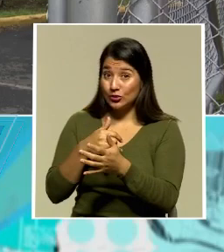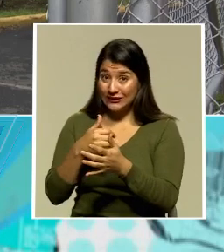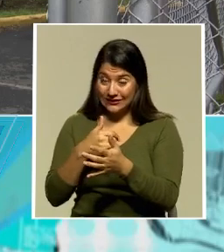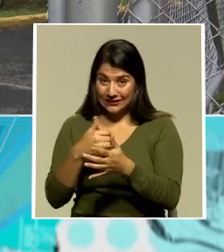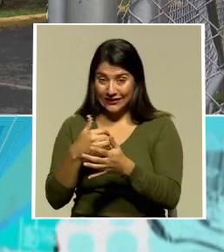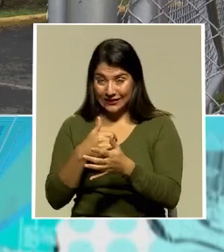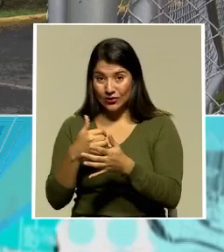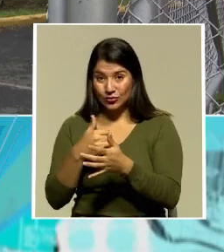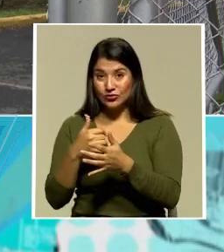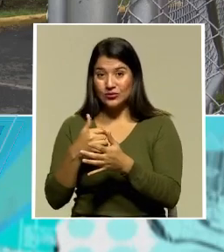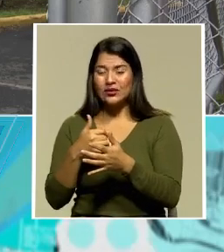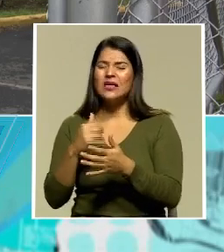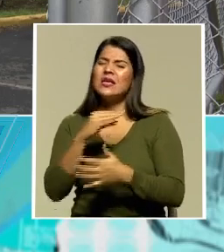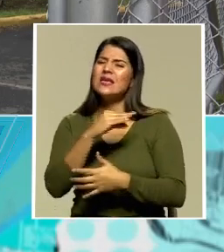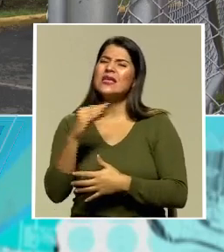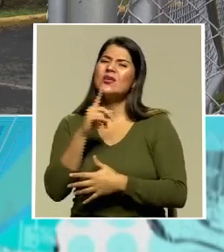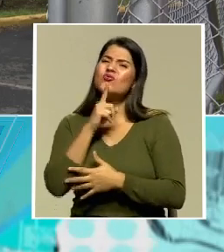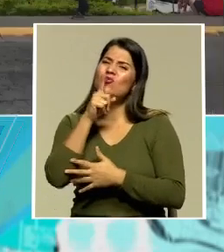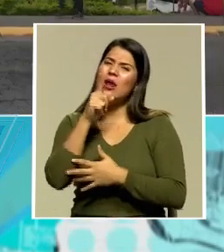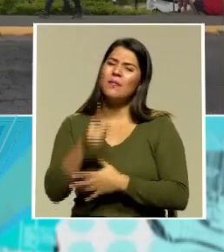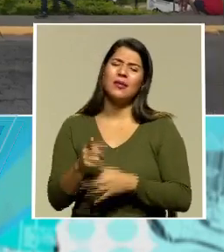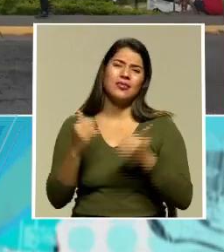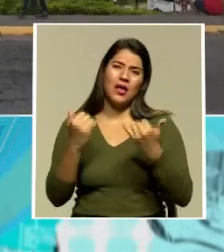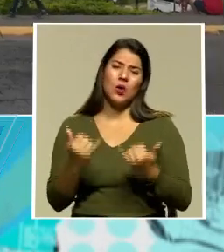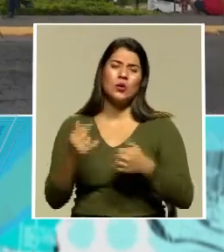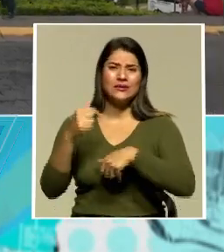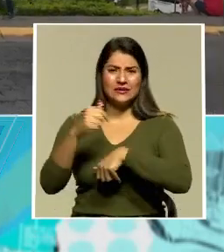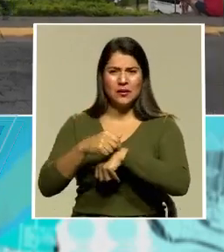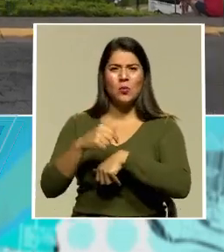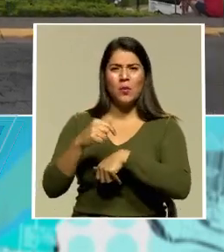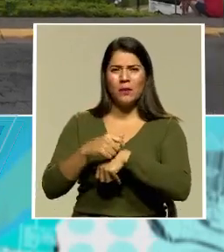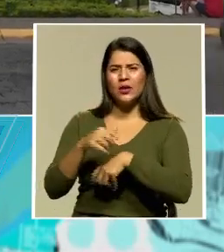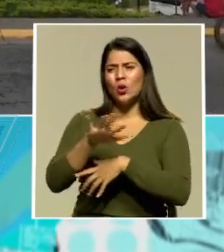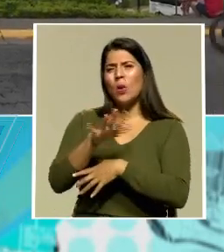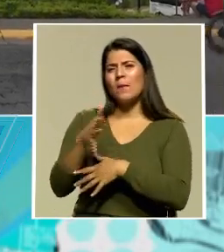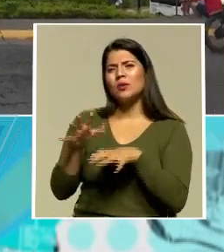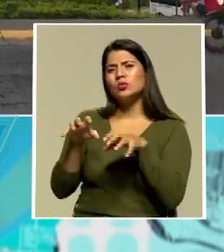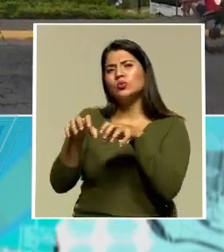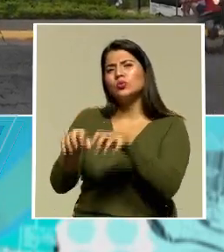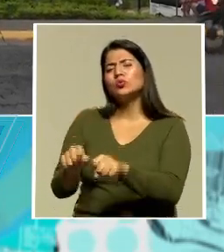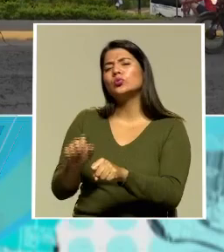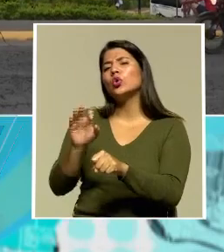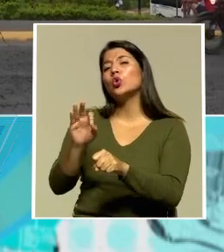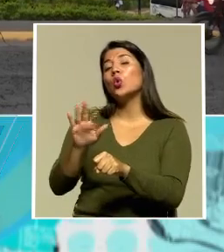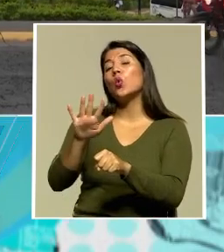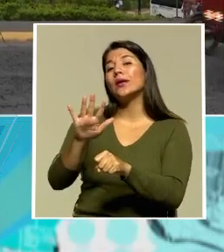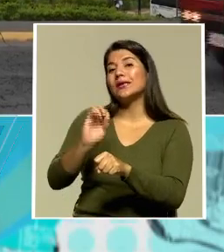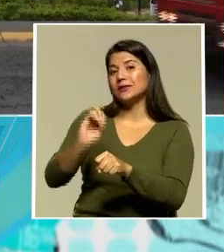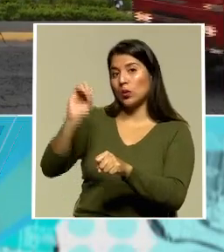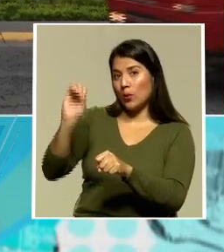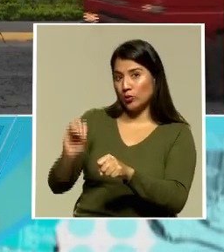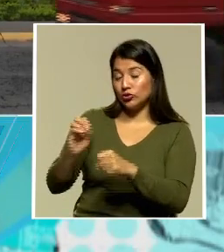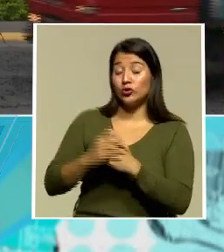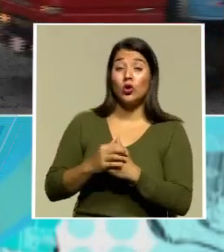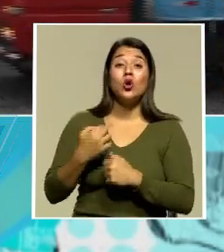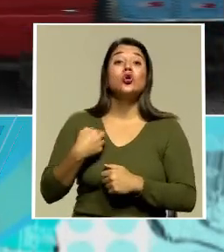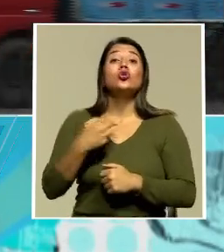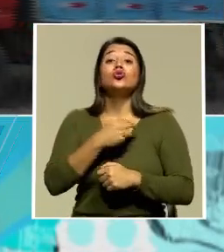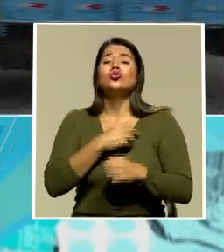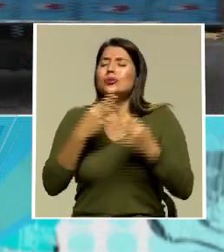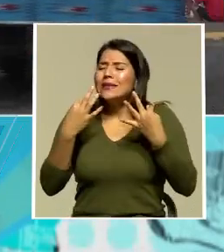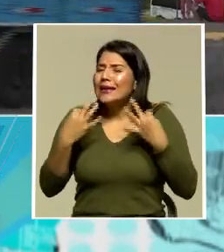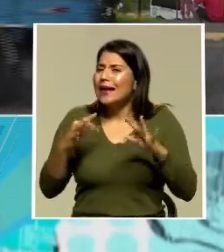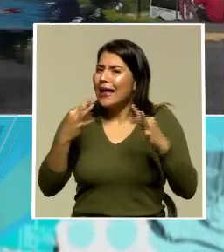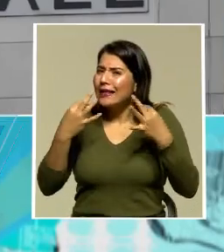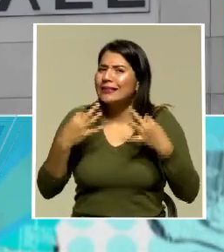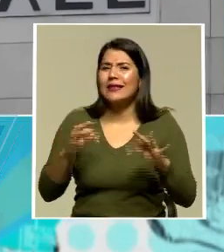críticos, que en realidad en este momento pueden estar en un 95% de ocupación. Hemos intentado hacer la mayor